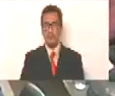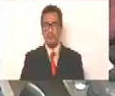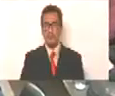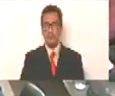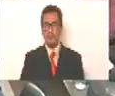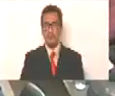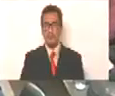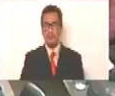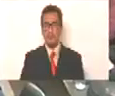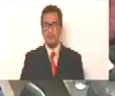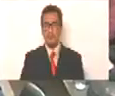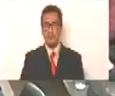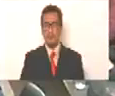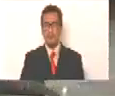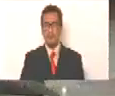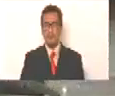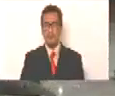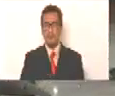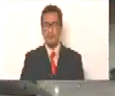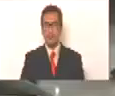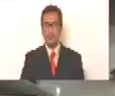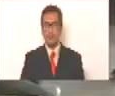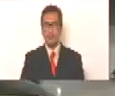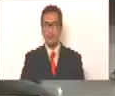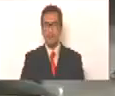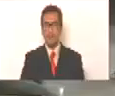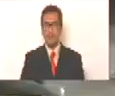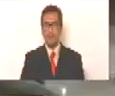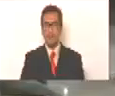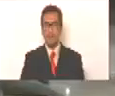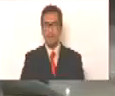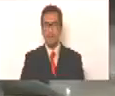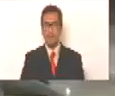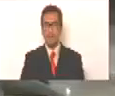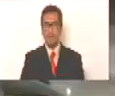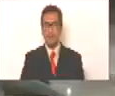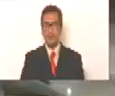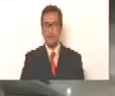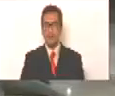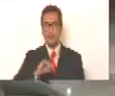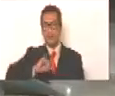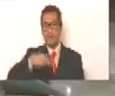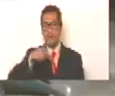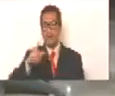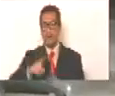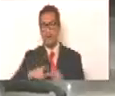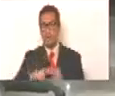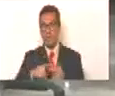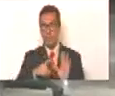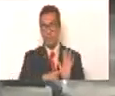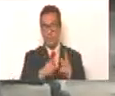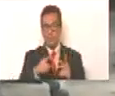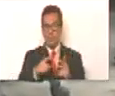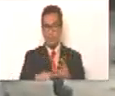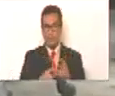Saco y pía, o equipo, Jorge Rodríguez, Muxía Chirá,